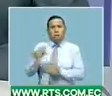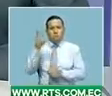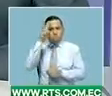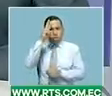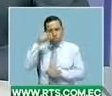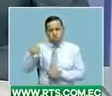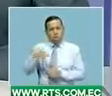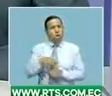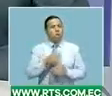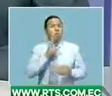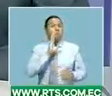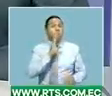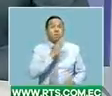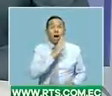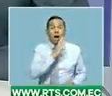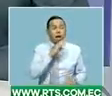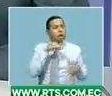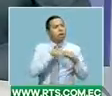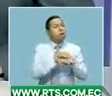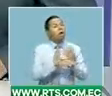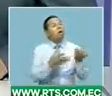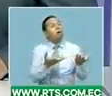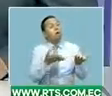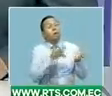dueños de locales de bares.